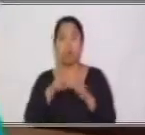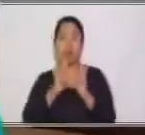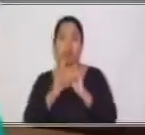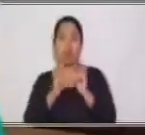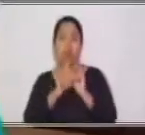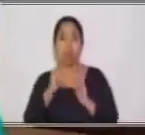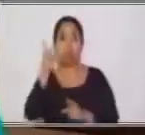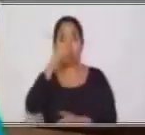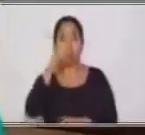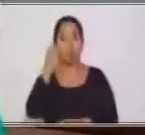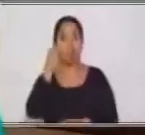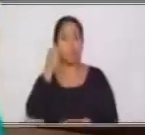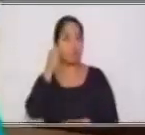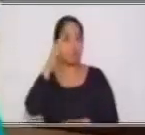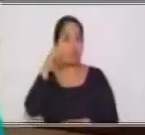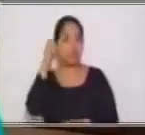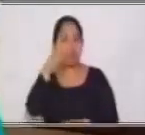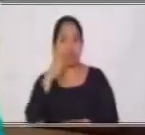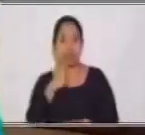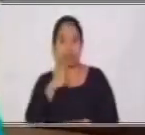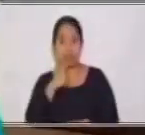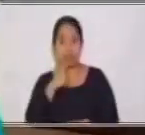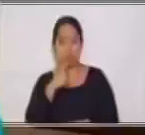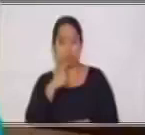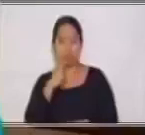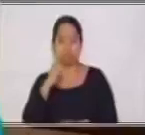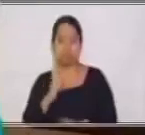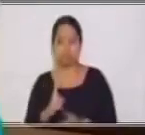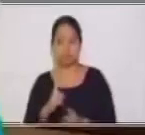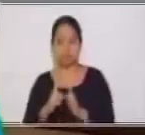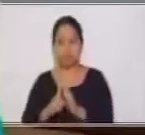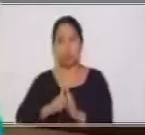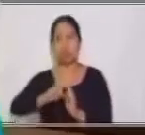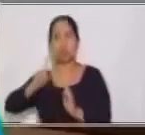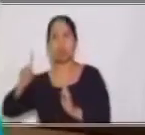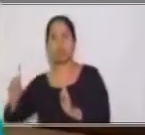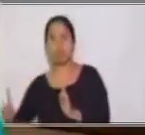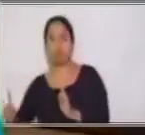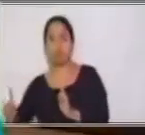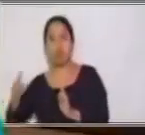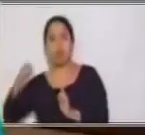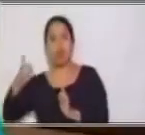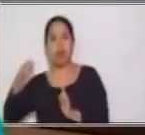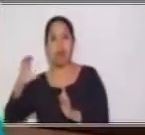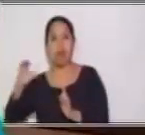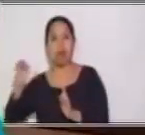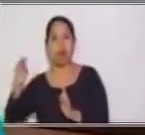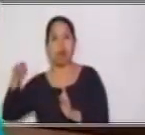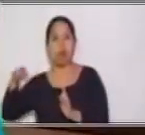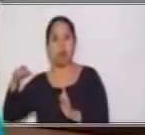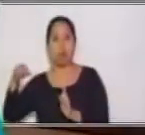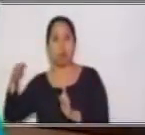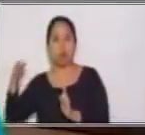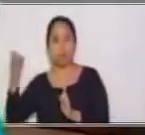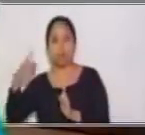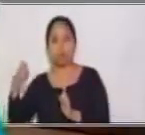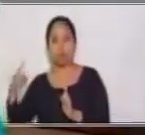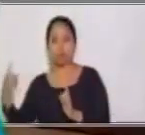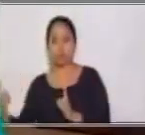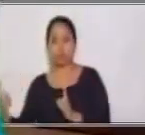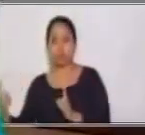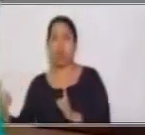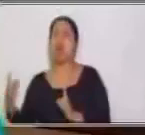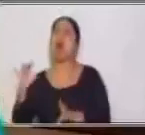los acrónimos. Estas en algún momento pueden causar confusión porque tienen mucha relación, pero yo te